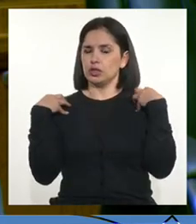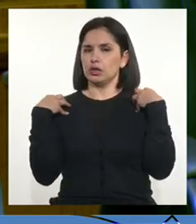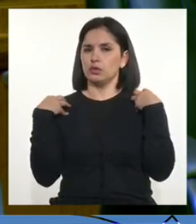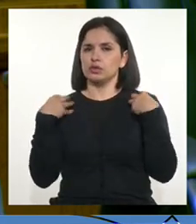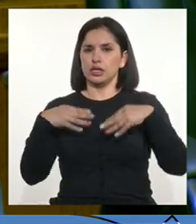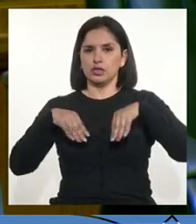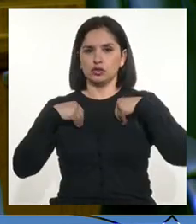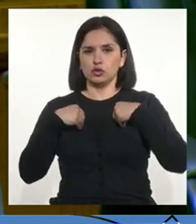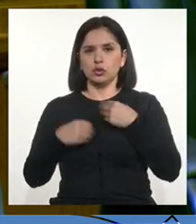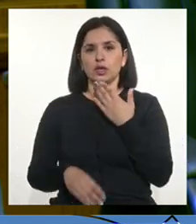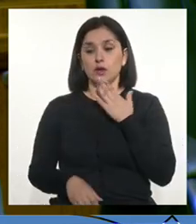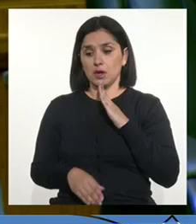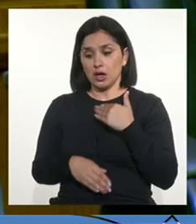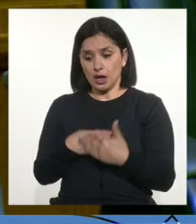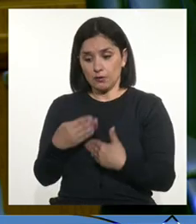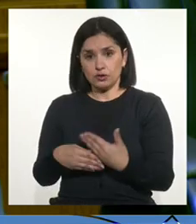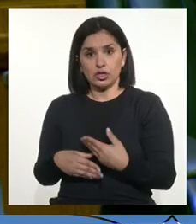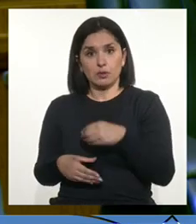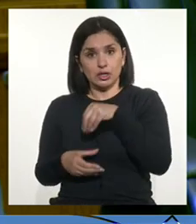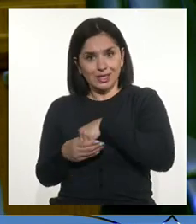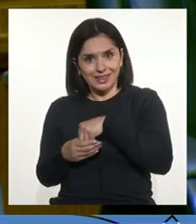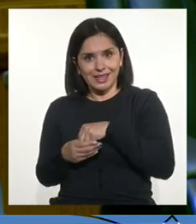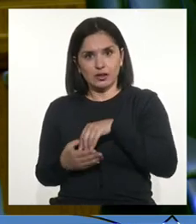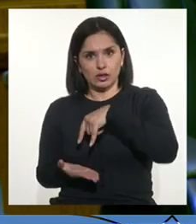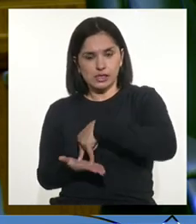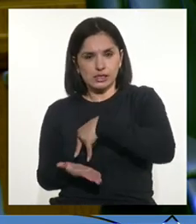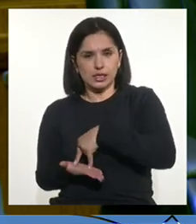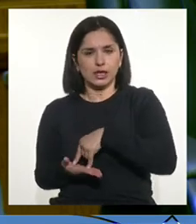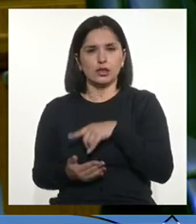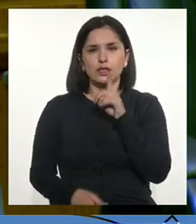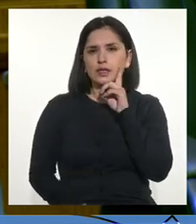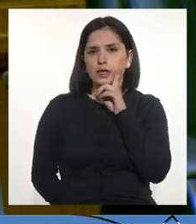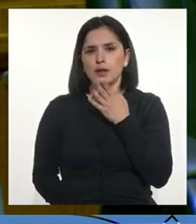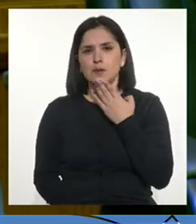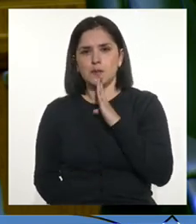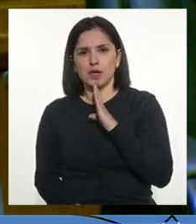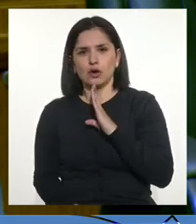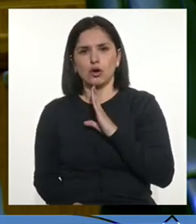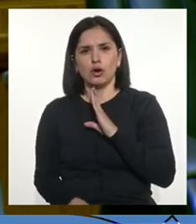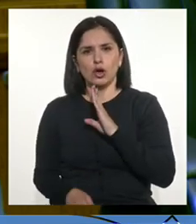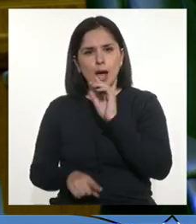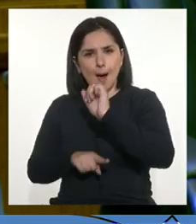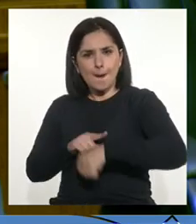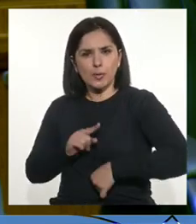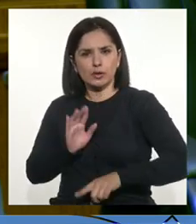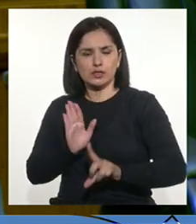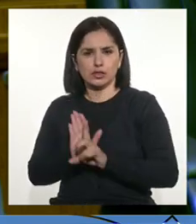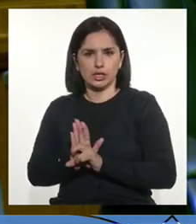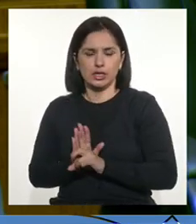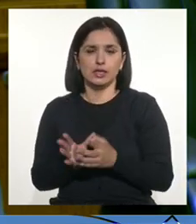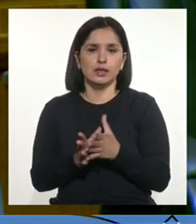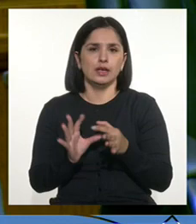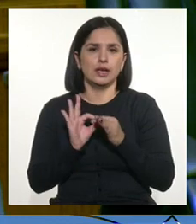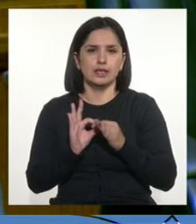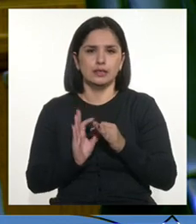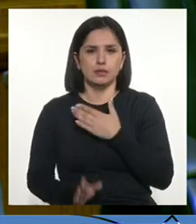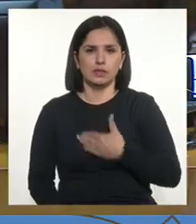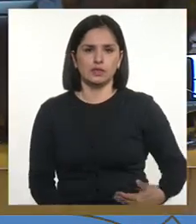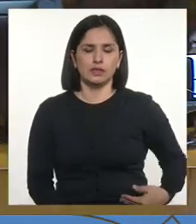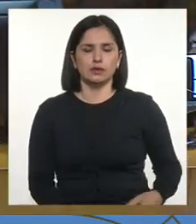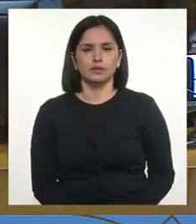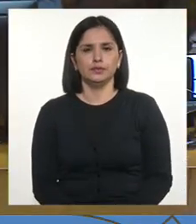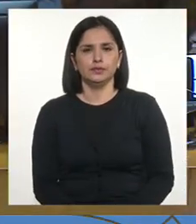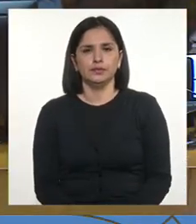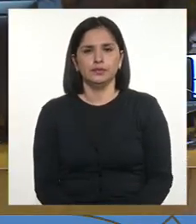nuestro funcionamiento interno y de tener mejor dictación de leyes gracias señor presiente dicho